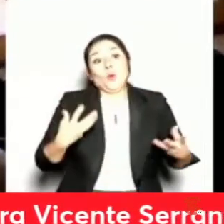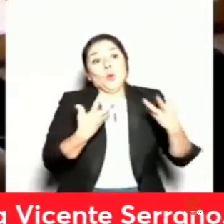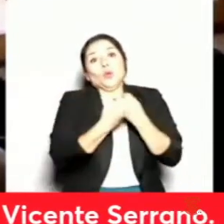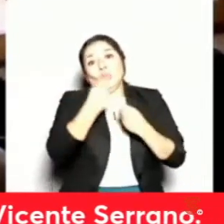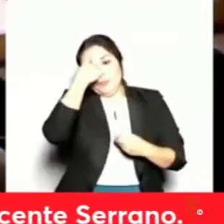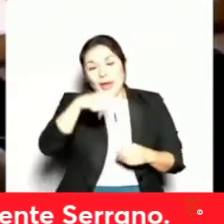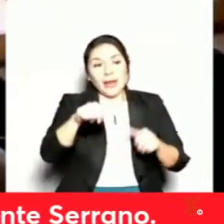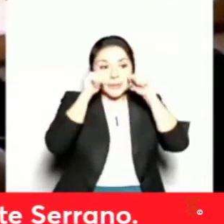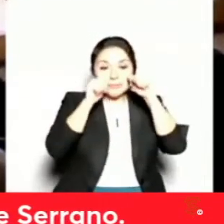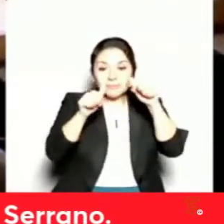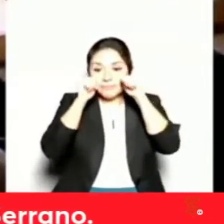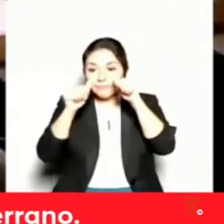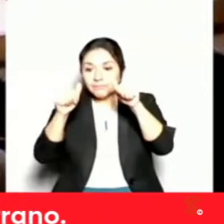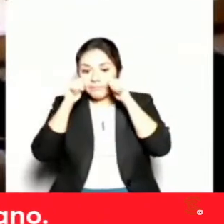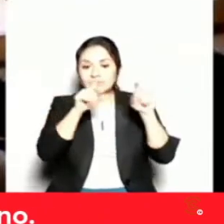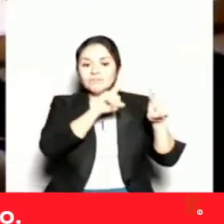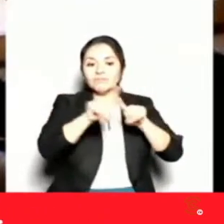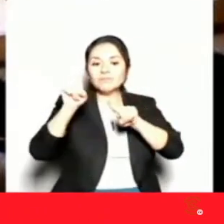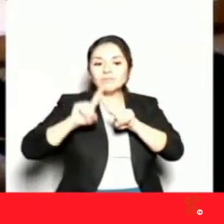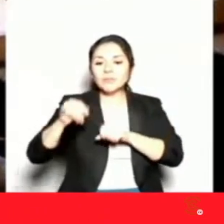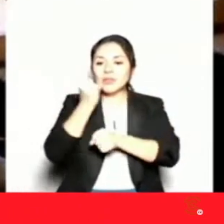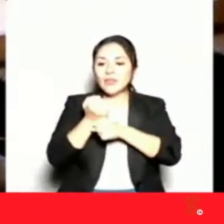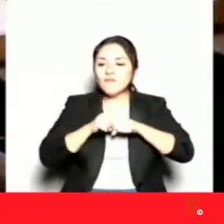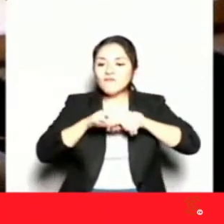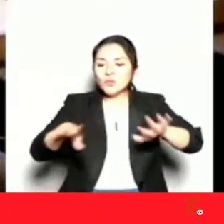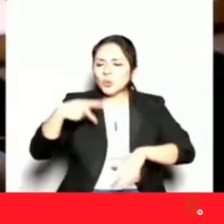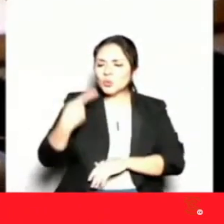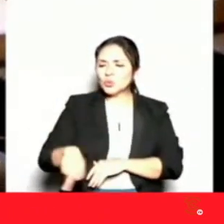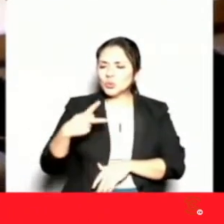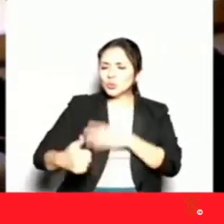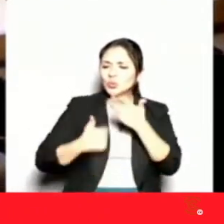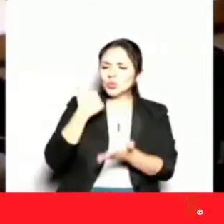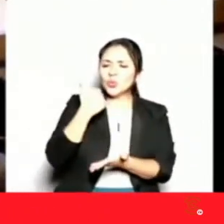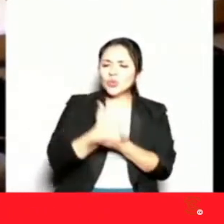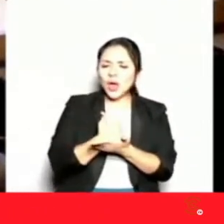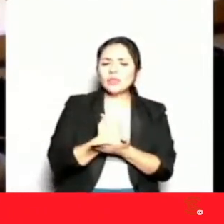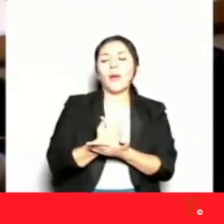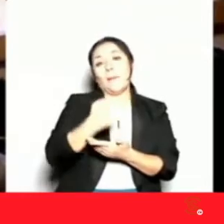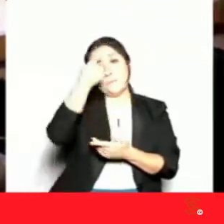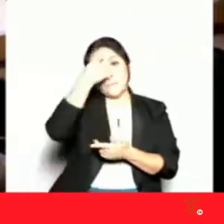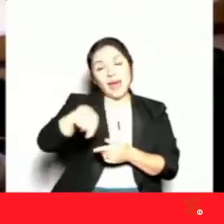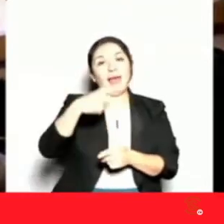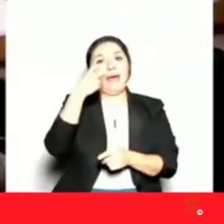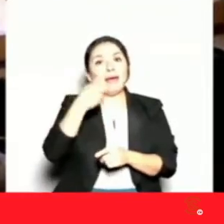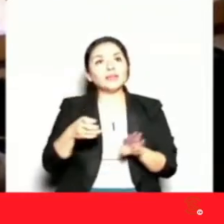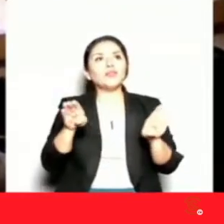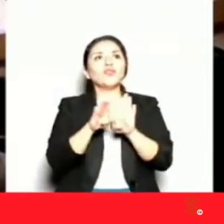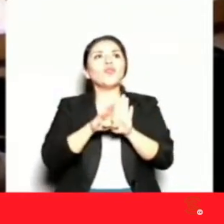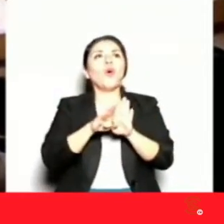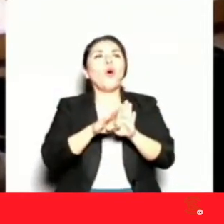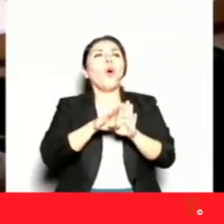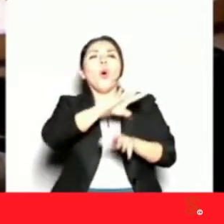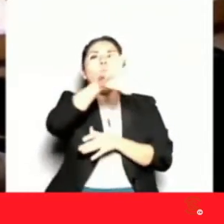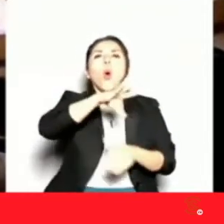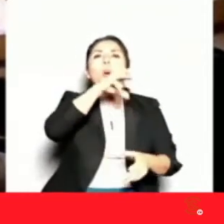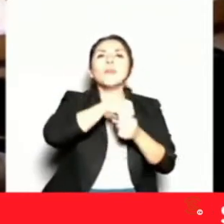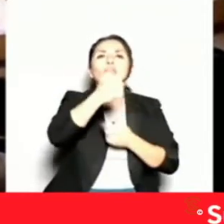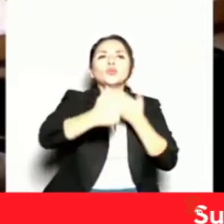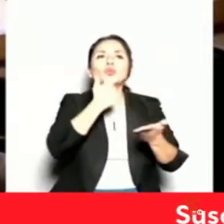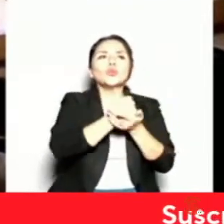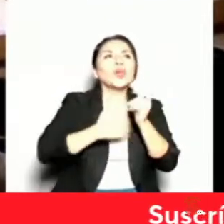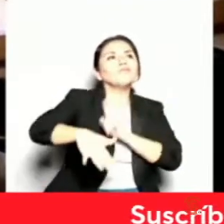atenderemos los retos estructurales de la ciudad con visión metropolitana y